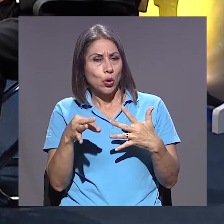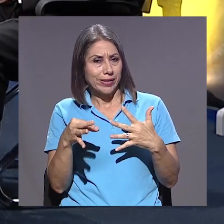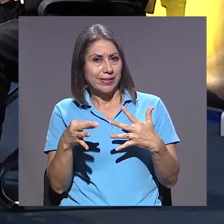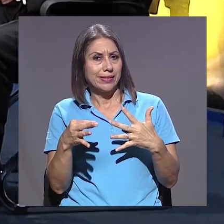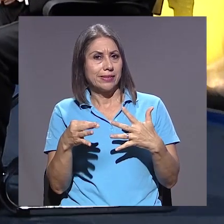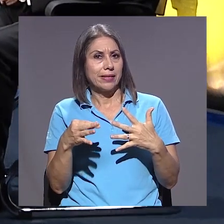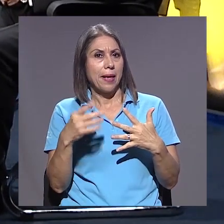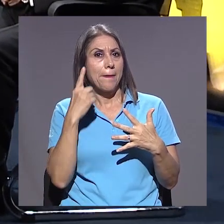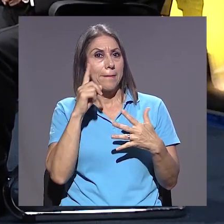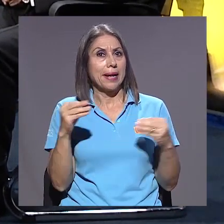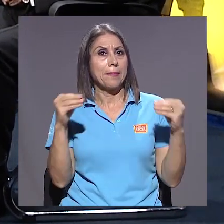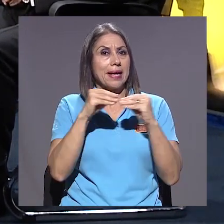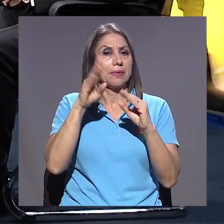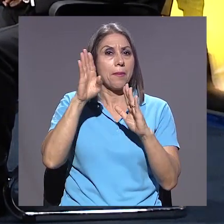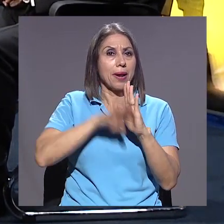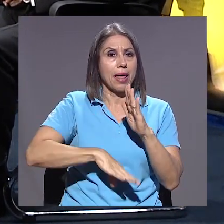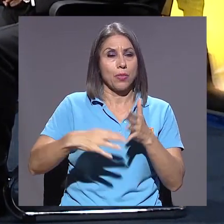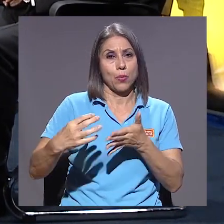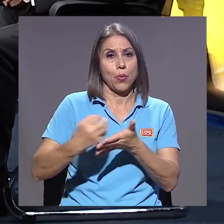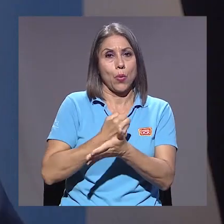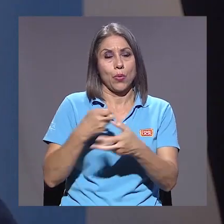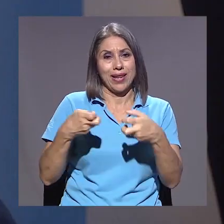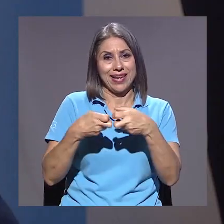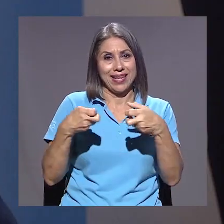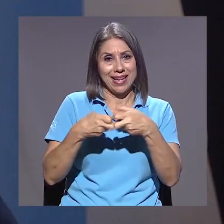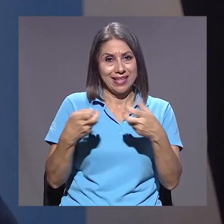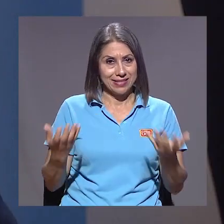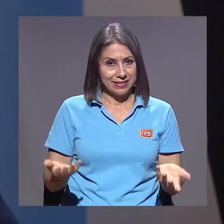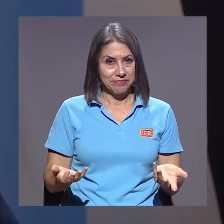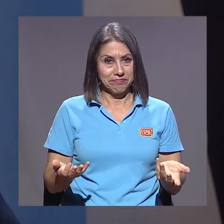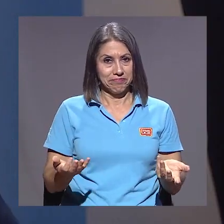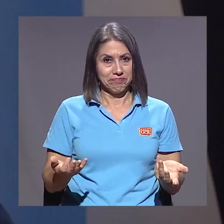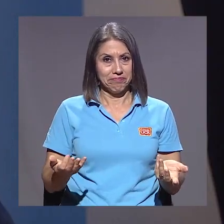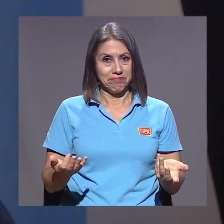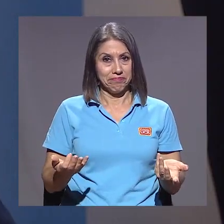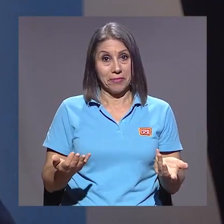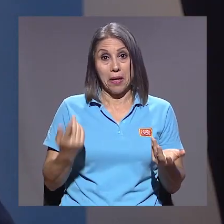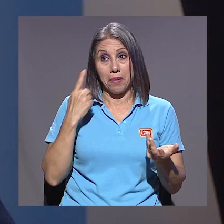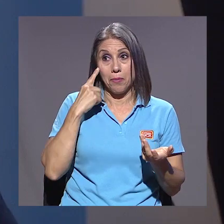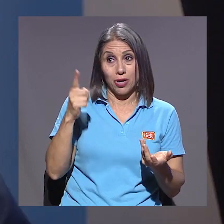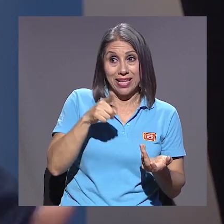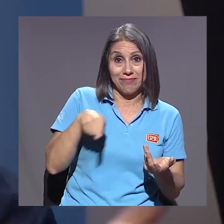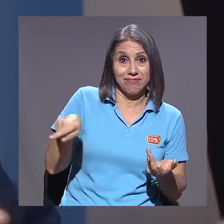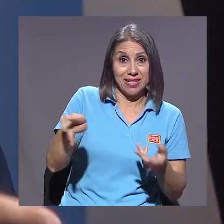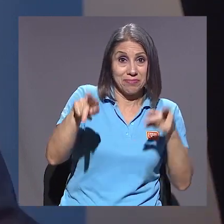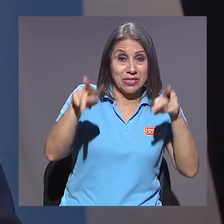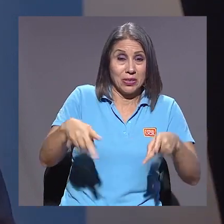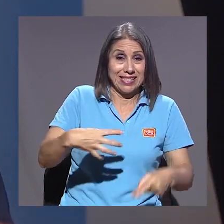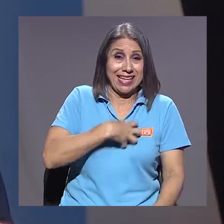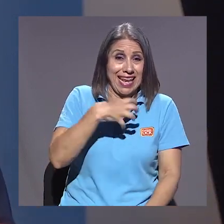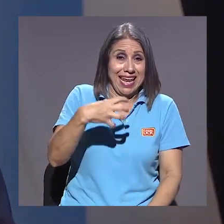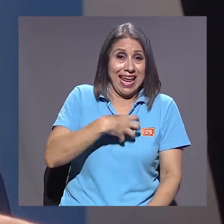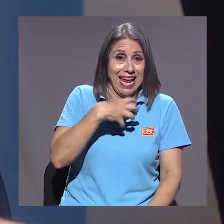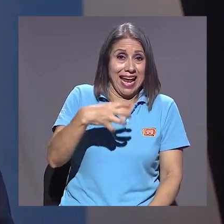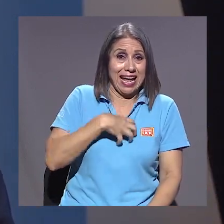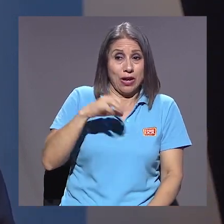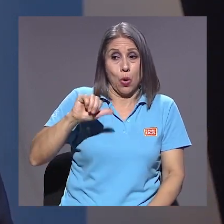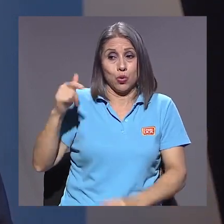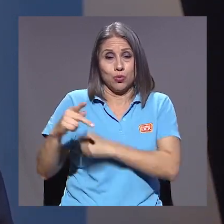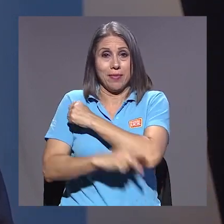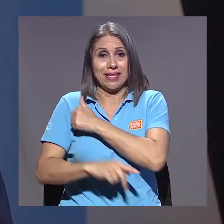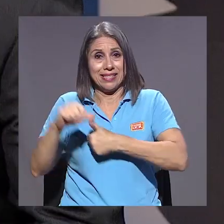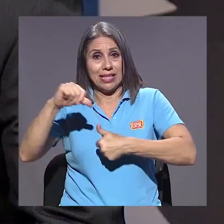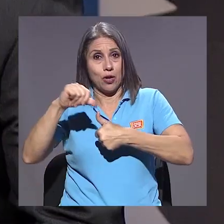tienen para bajar las tarifas eléctricas de un nivel que los consumidores se quejan que en los demás países de Centroamérica son más